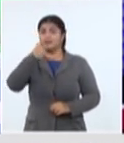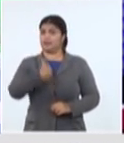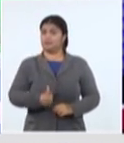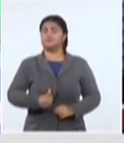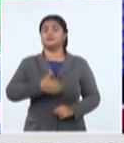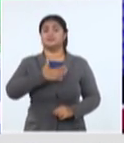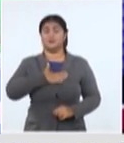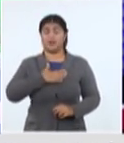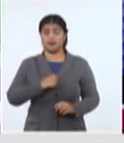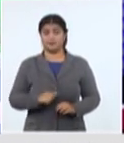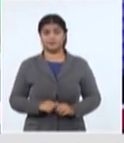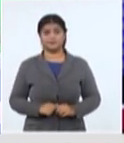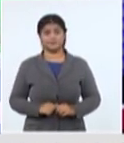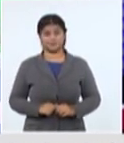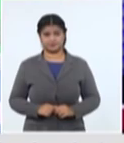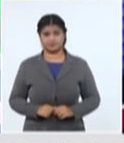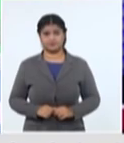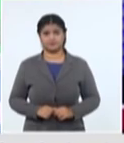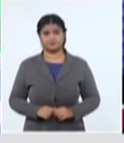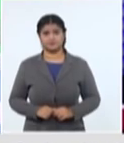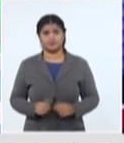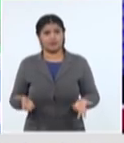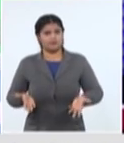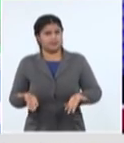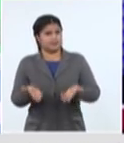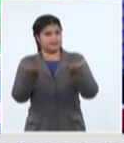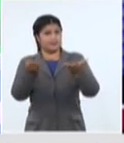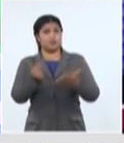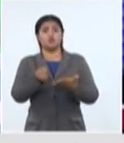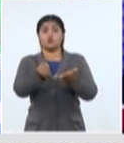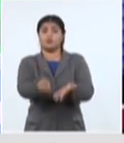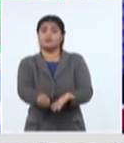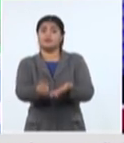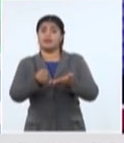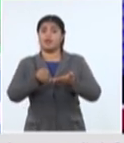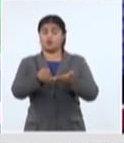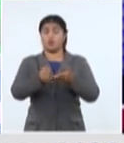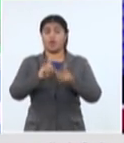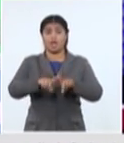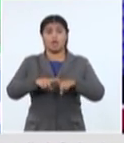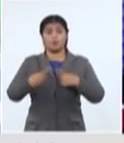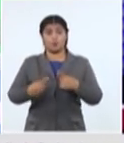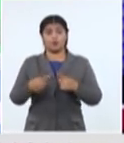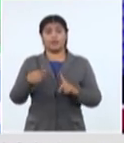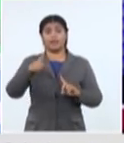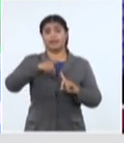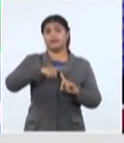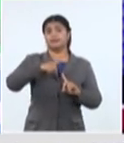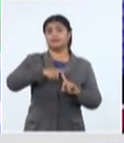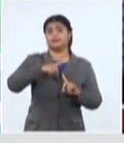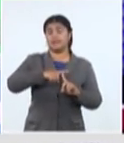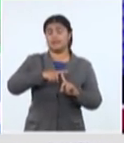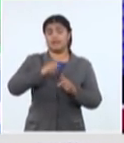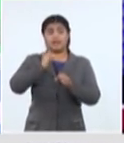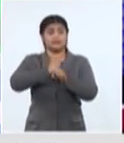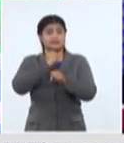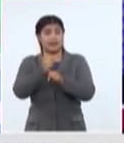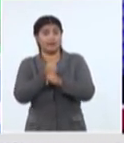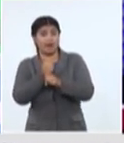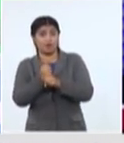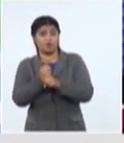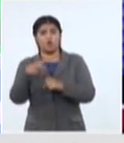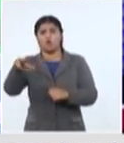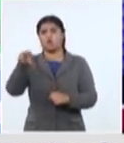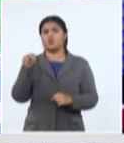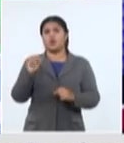gratificante, incluso también de crecimiento, porque hemos tenido que abordar técnicas de intervención y de acompañamiento que no estábamos